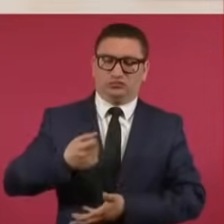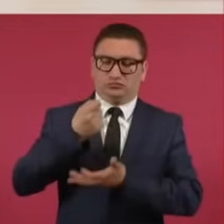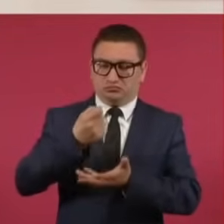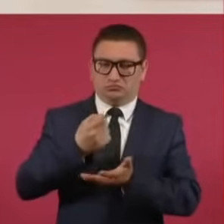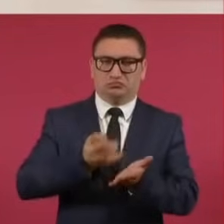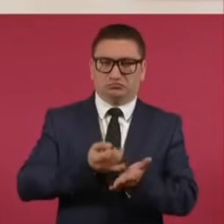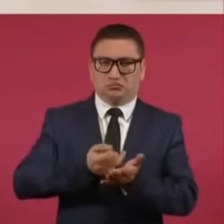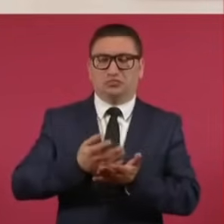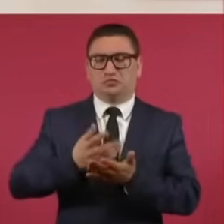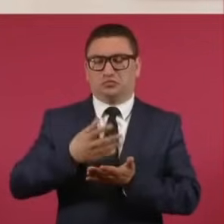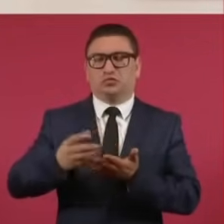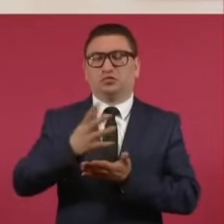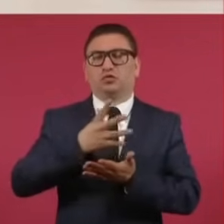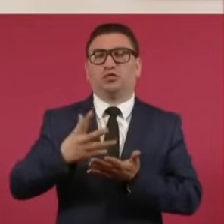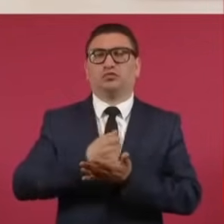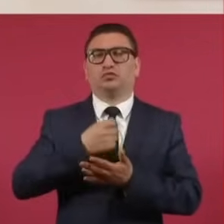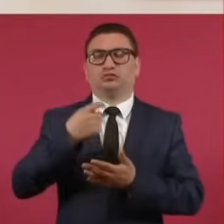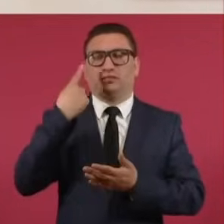desarrollo. El gobierno